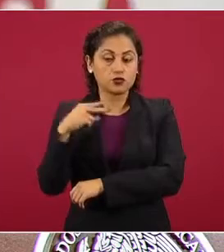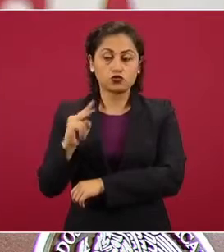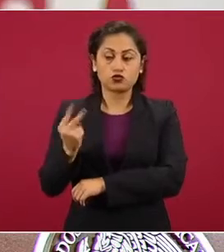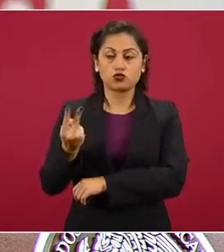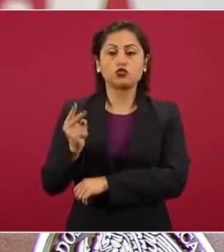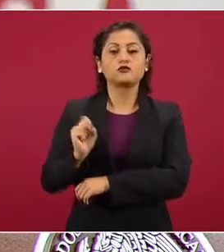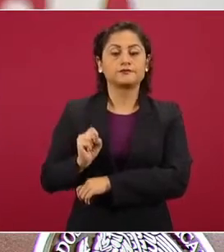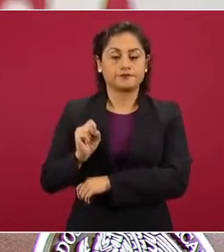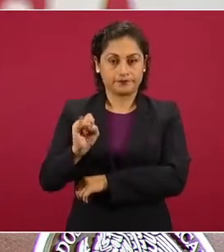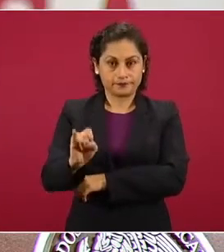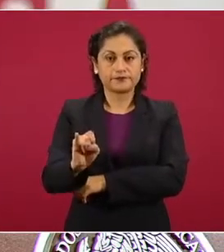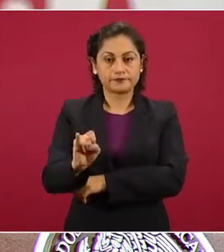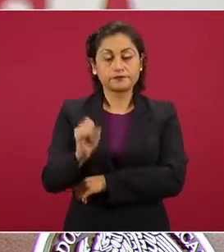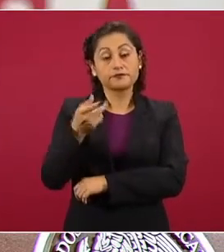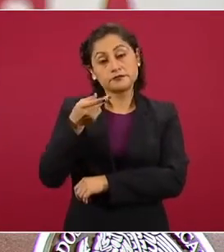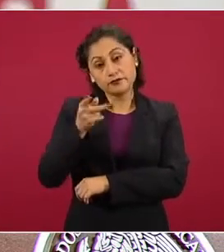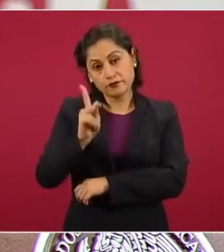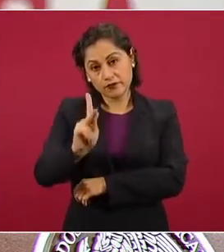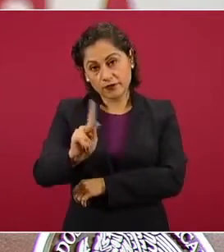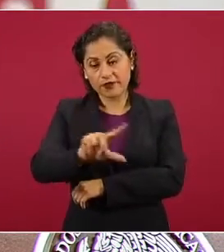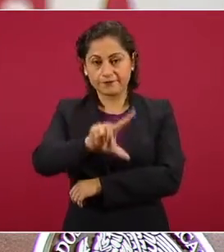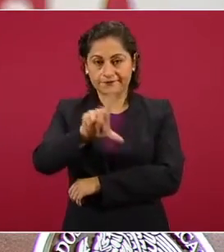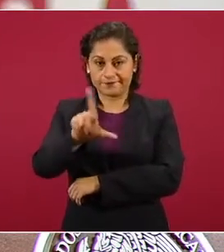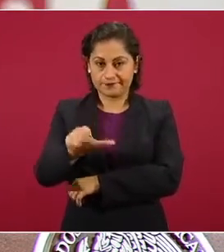Pero vamos primero